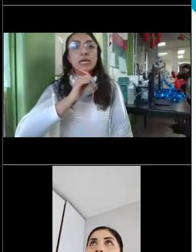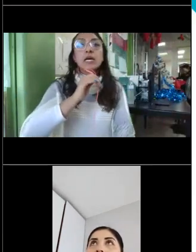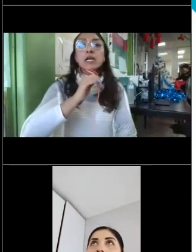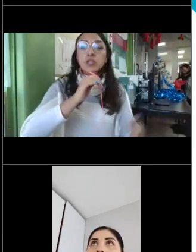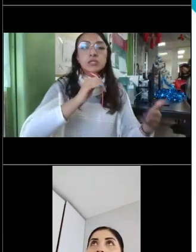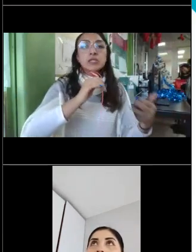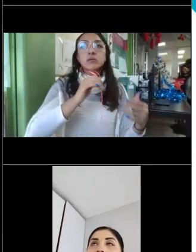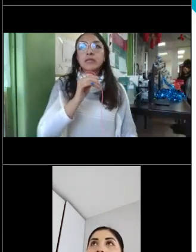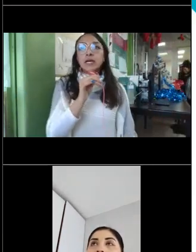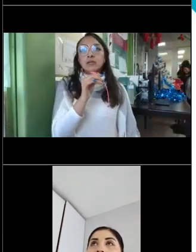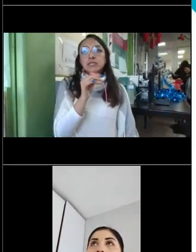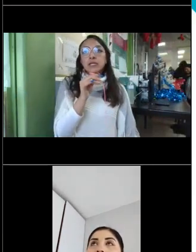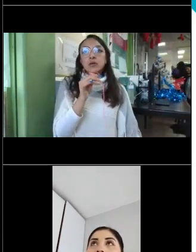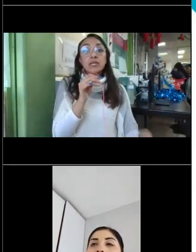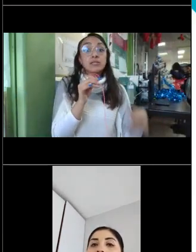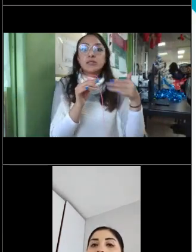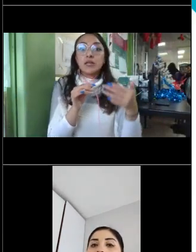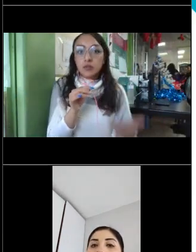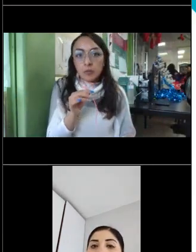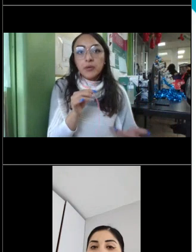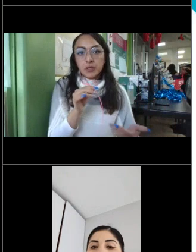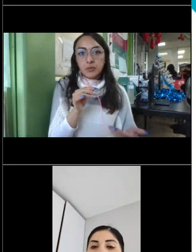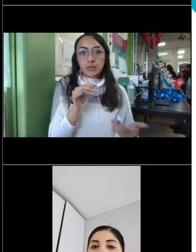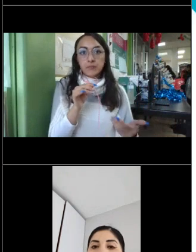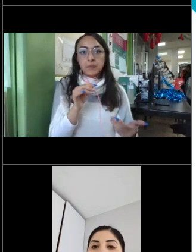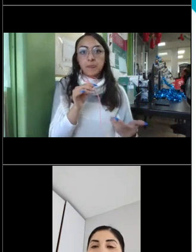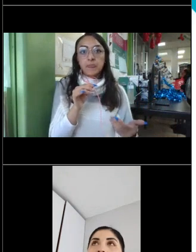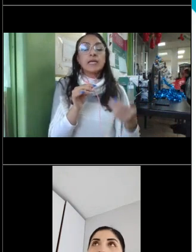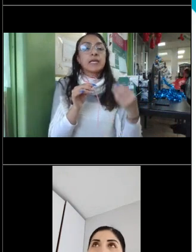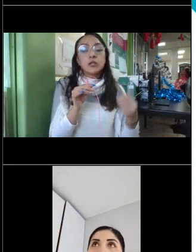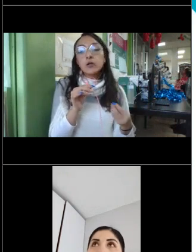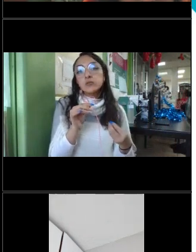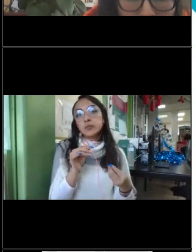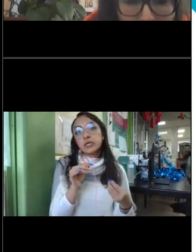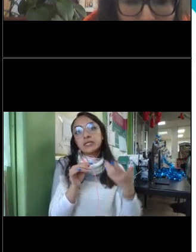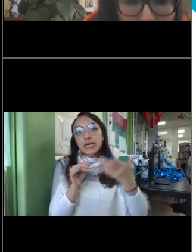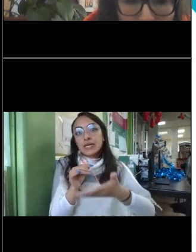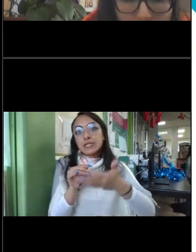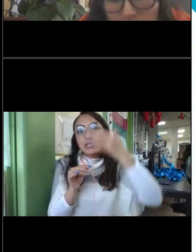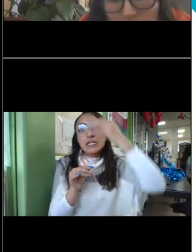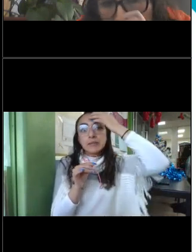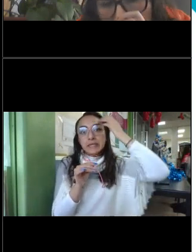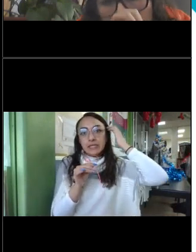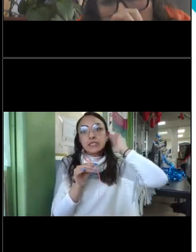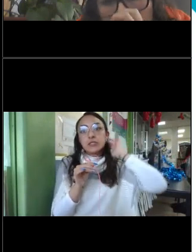discapacidad. No sé cómo manejar una silla de ruedas, así que no puedo ayudar. Y